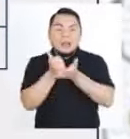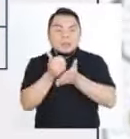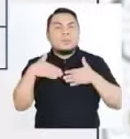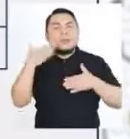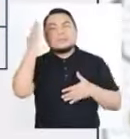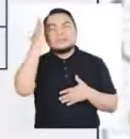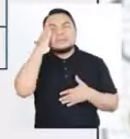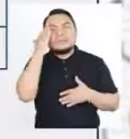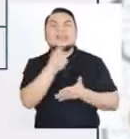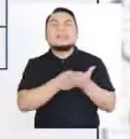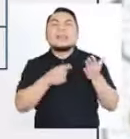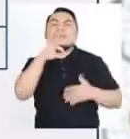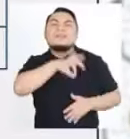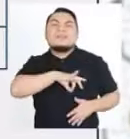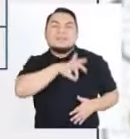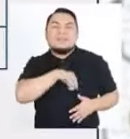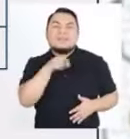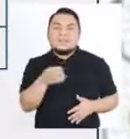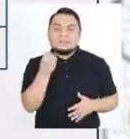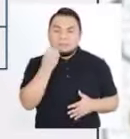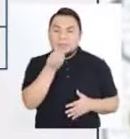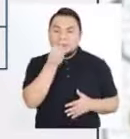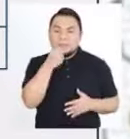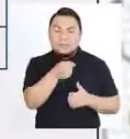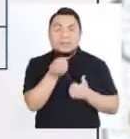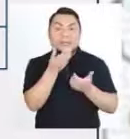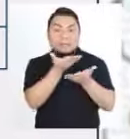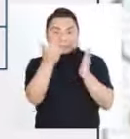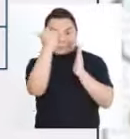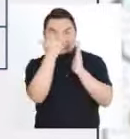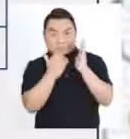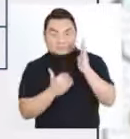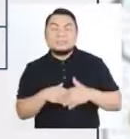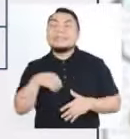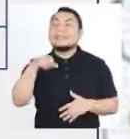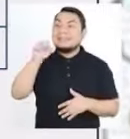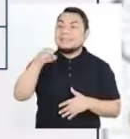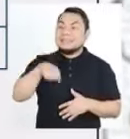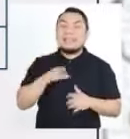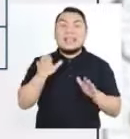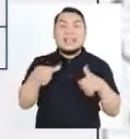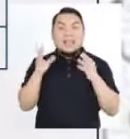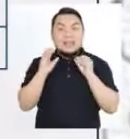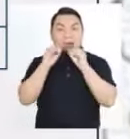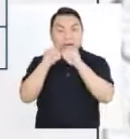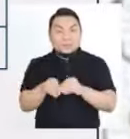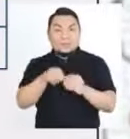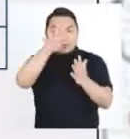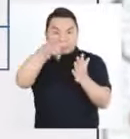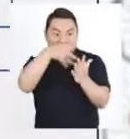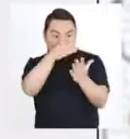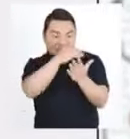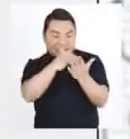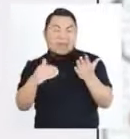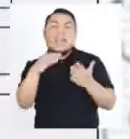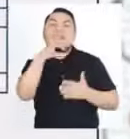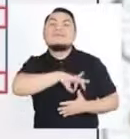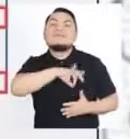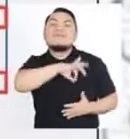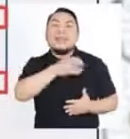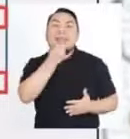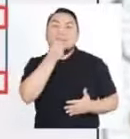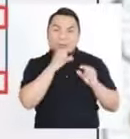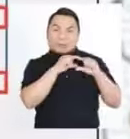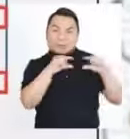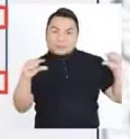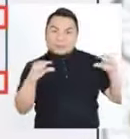nos ayude a saber qué beneficios nos trae consumir esos alimentos. Sí, hay que agregarle una fila que diga